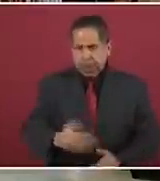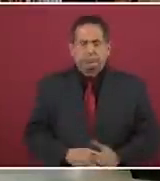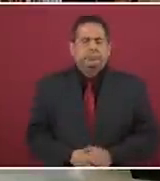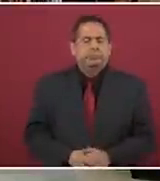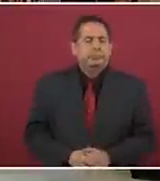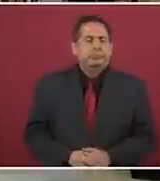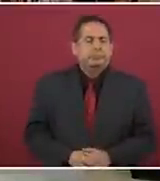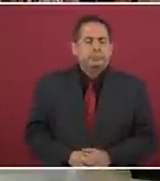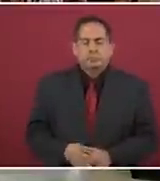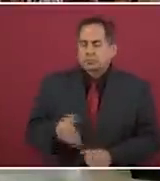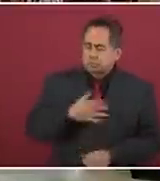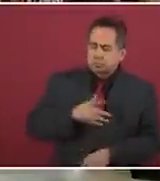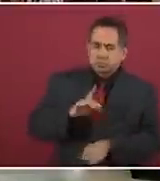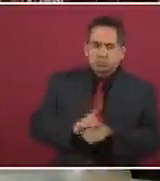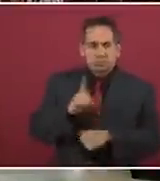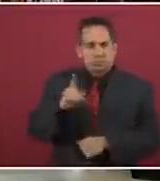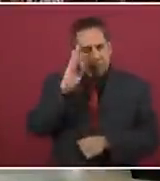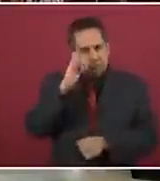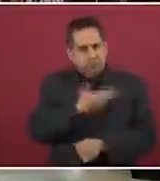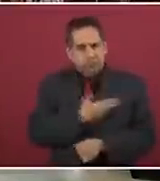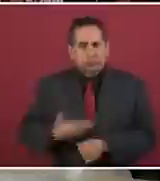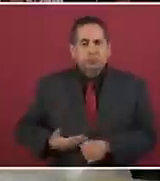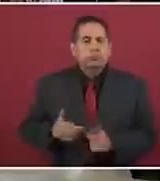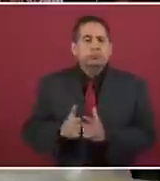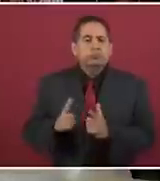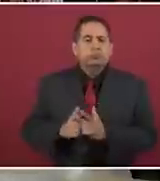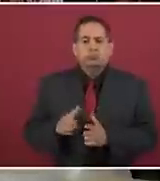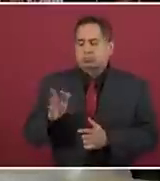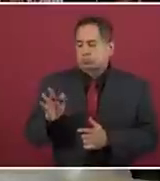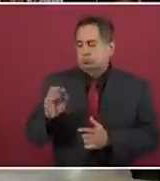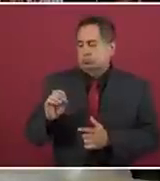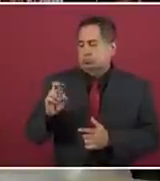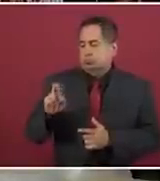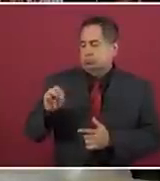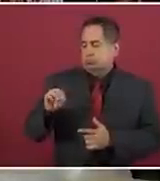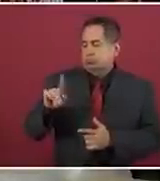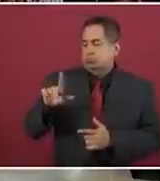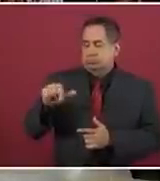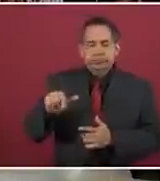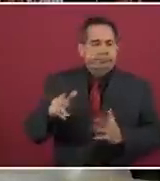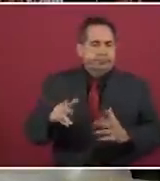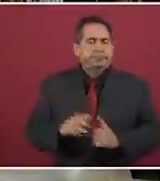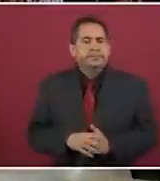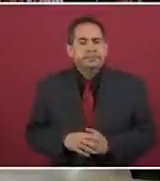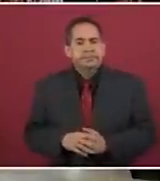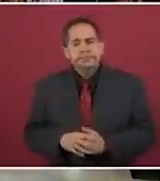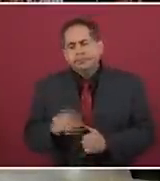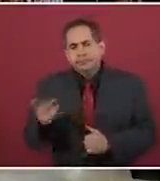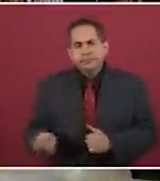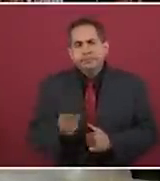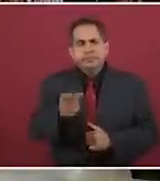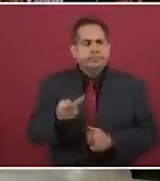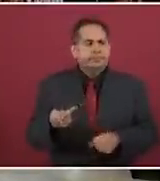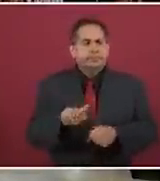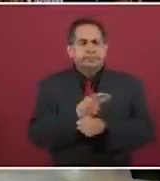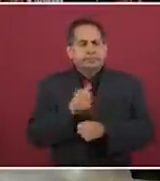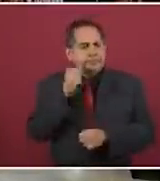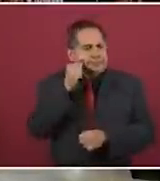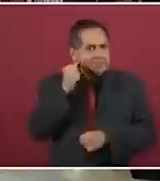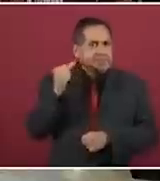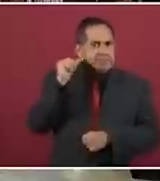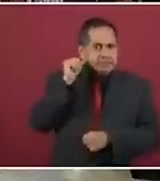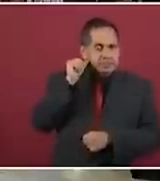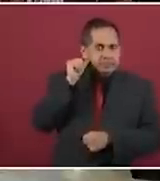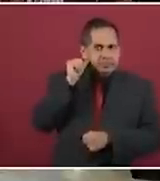Buenos días, señor presidente. Andrea Meras, de Grupo Fórmula. Preguntarle su opinión respecto a esta movilización que hicieron ayer en diferentes